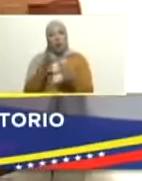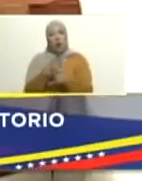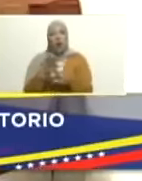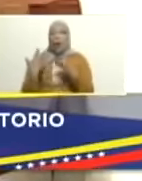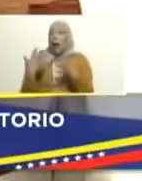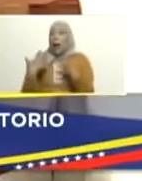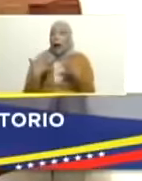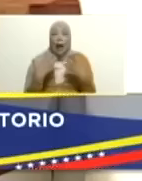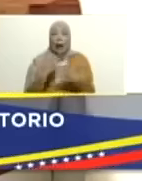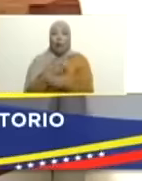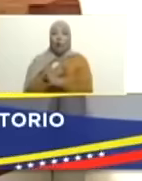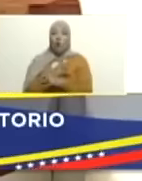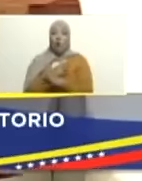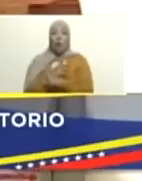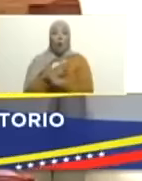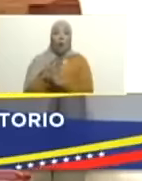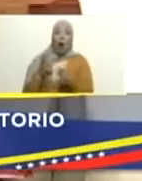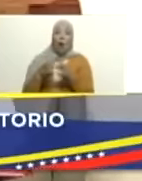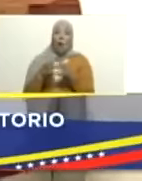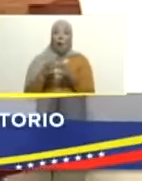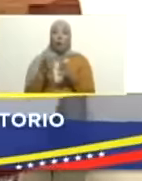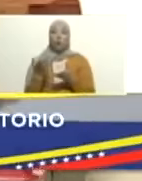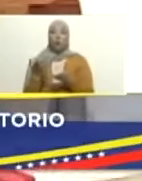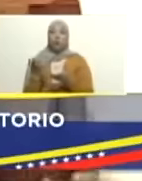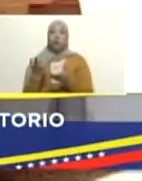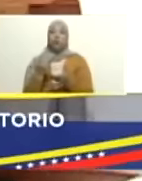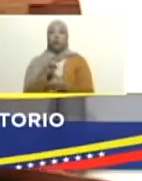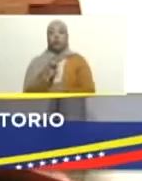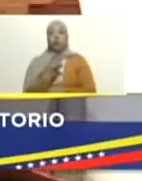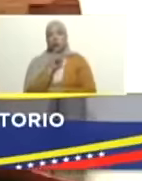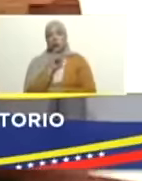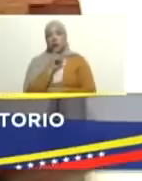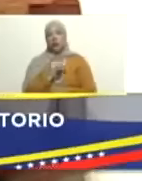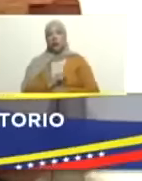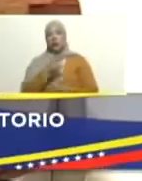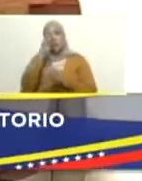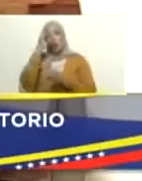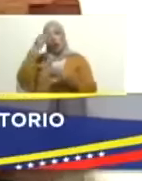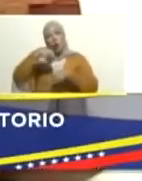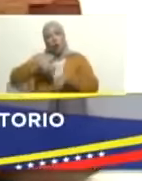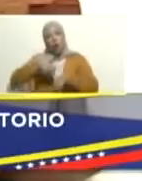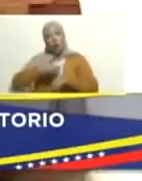todos. Coincidieron las horas. Y el acuerdo